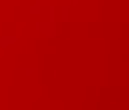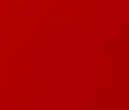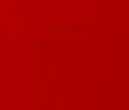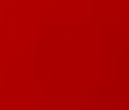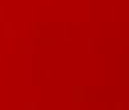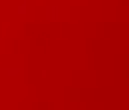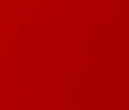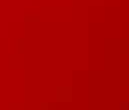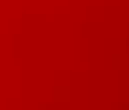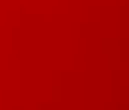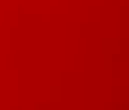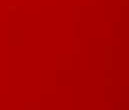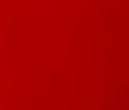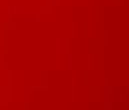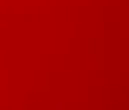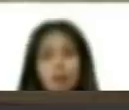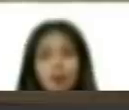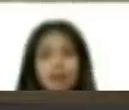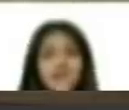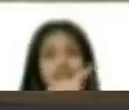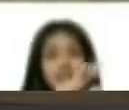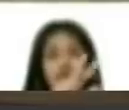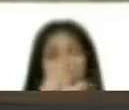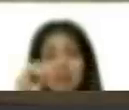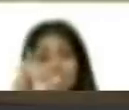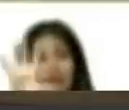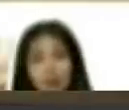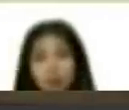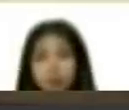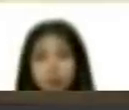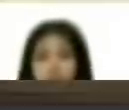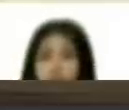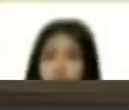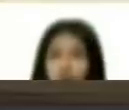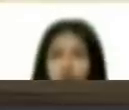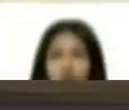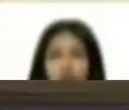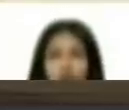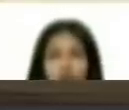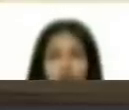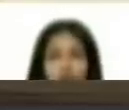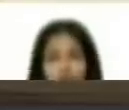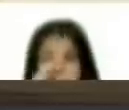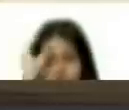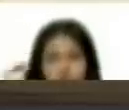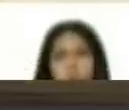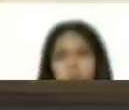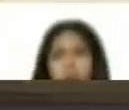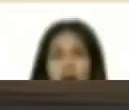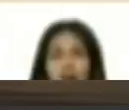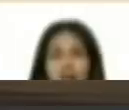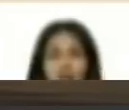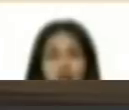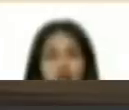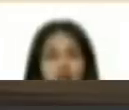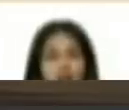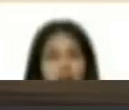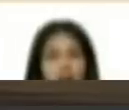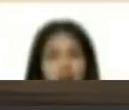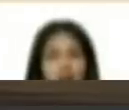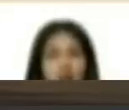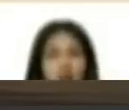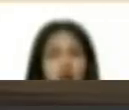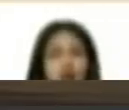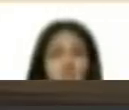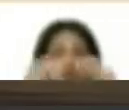activar la campana para estar bien informados de lo que pasa a última hora. Nicolás Maduro: me gustaría vivir en Argentina. Al dictador venezolano